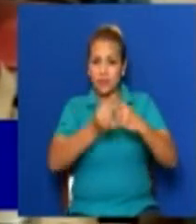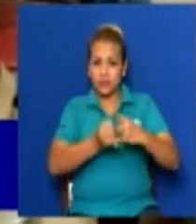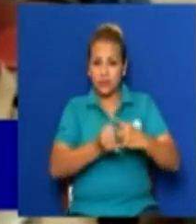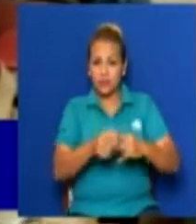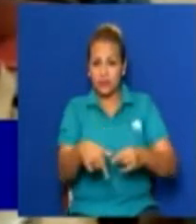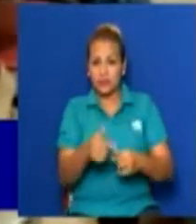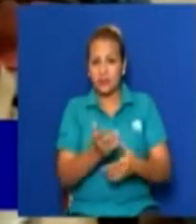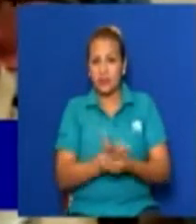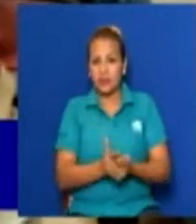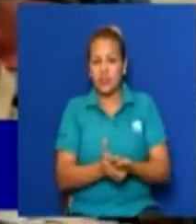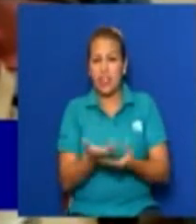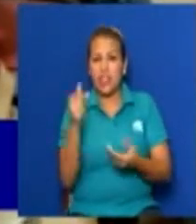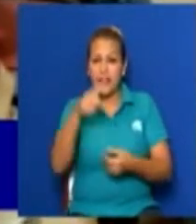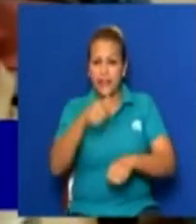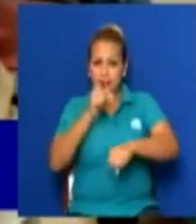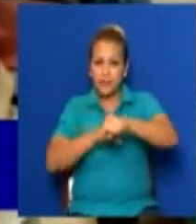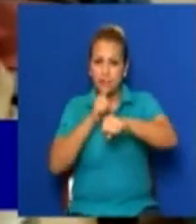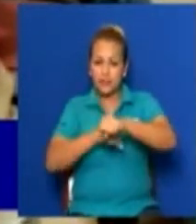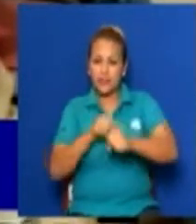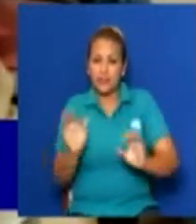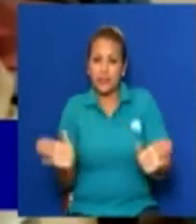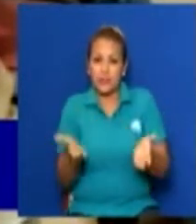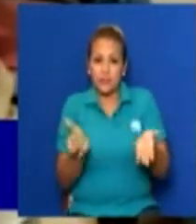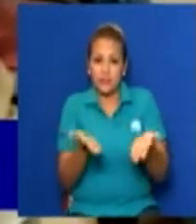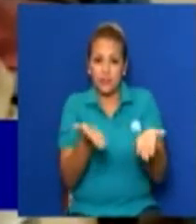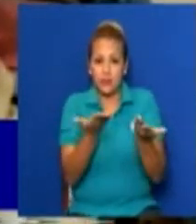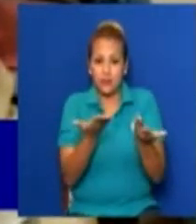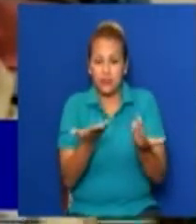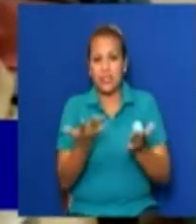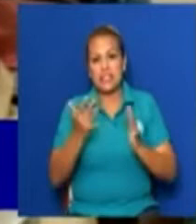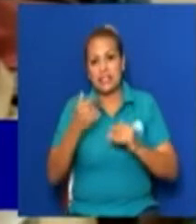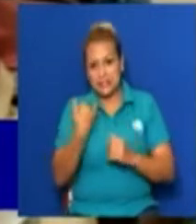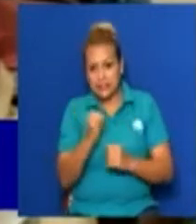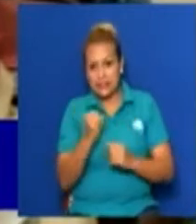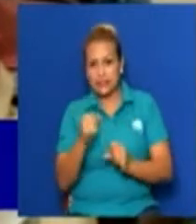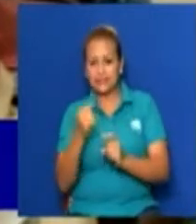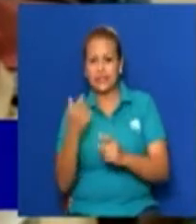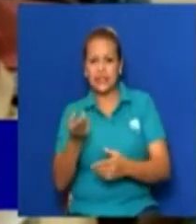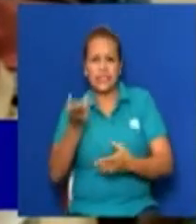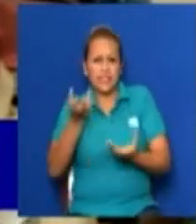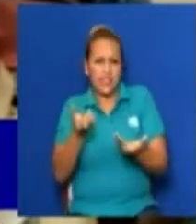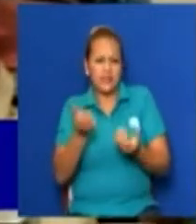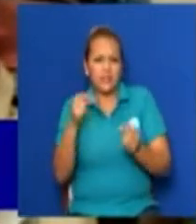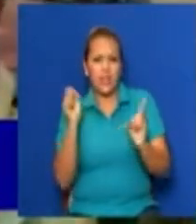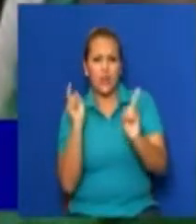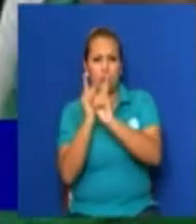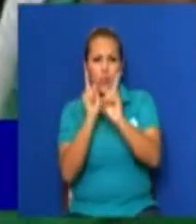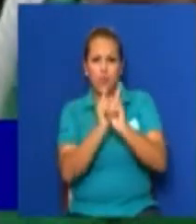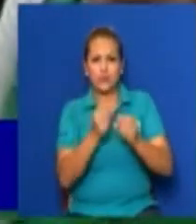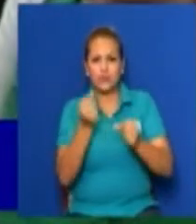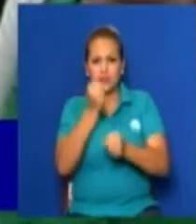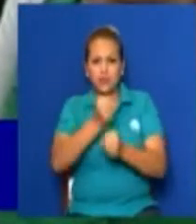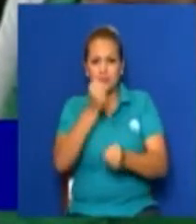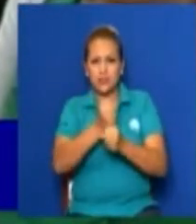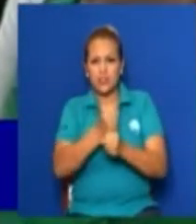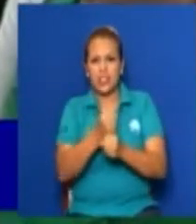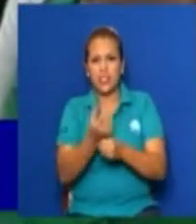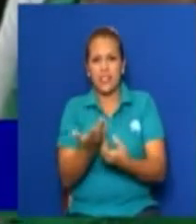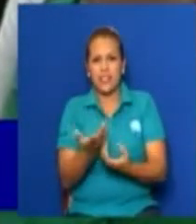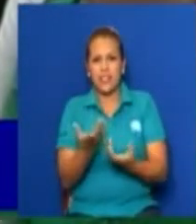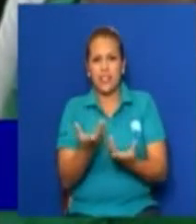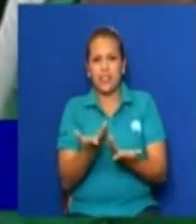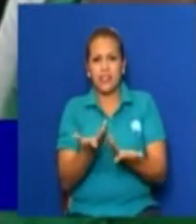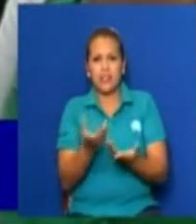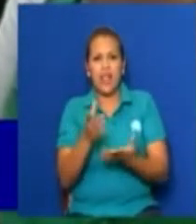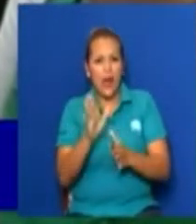este momento donde se está promoviendo que hayan trabajos decentes, el trabajo decente o digno